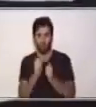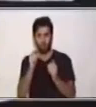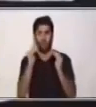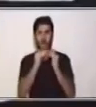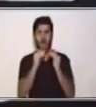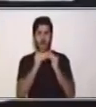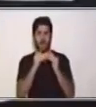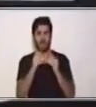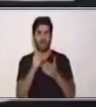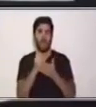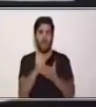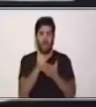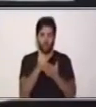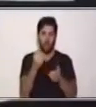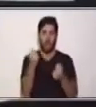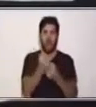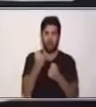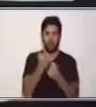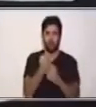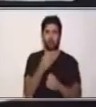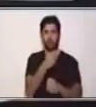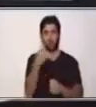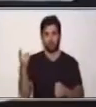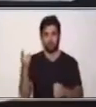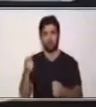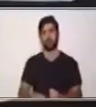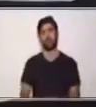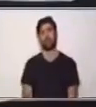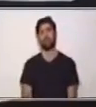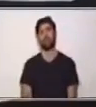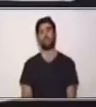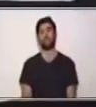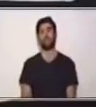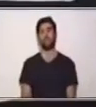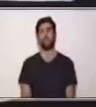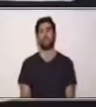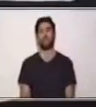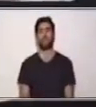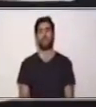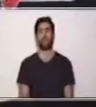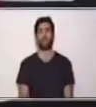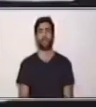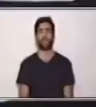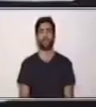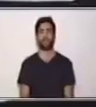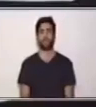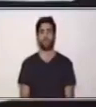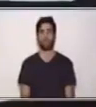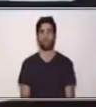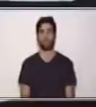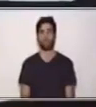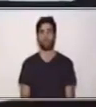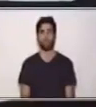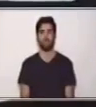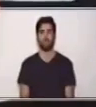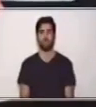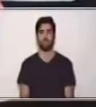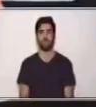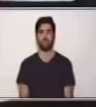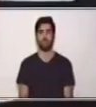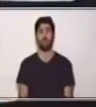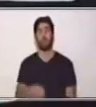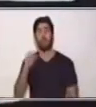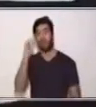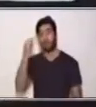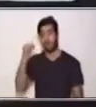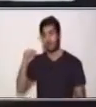casa de repente, que ellos les ayuden a ustedes a realizar su procedimiento, porque también hay que